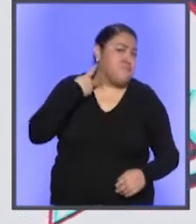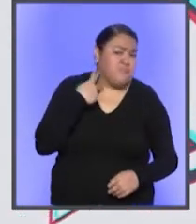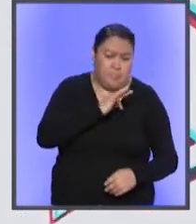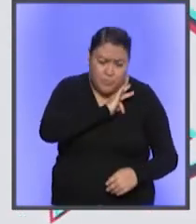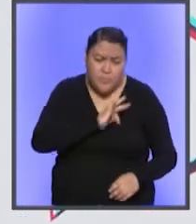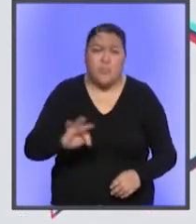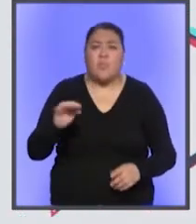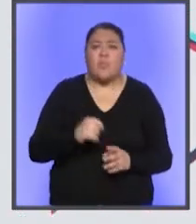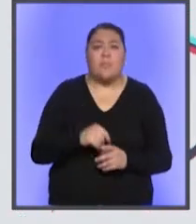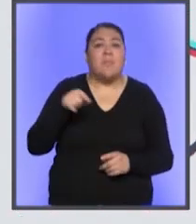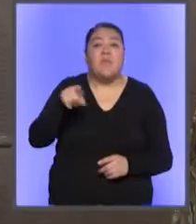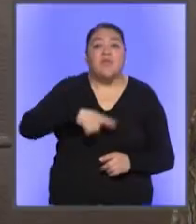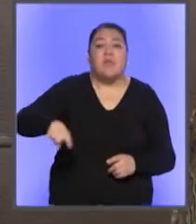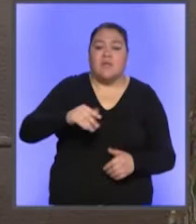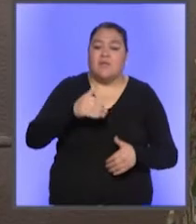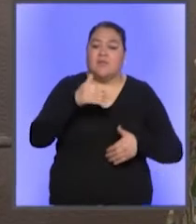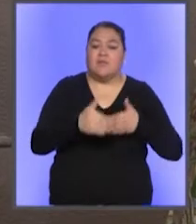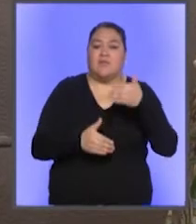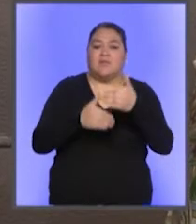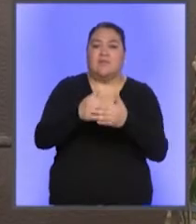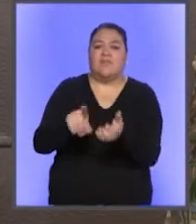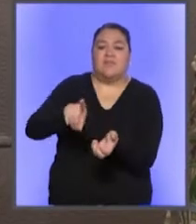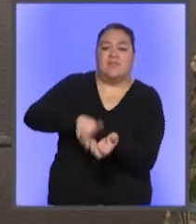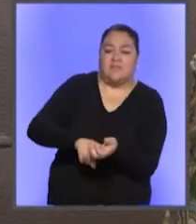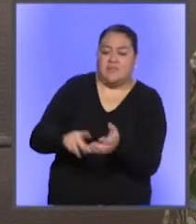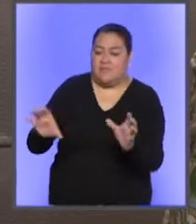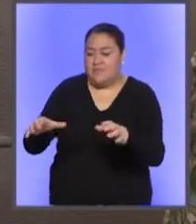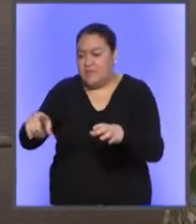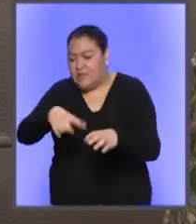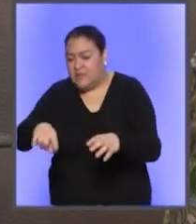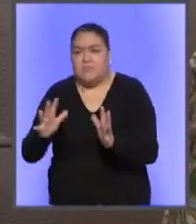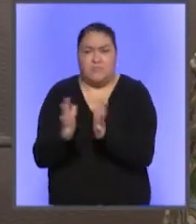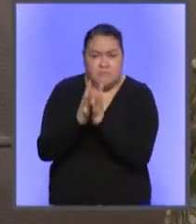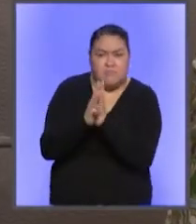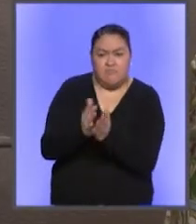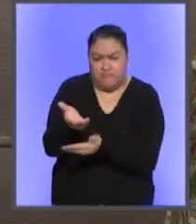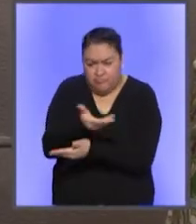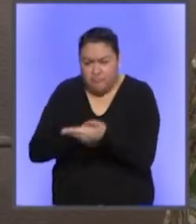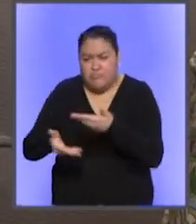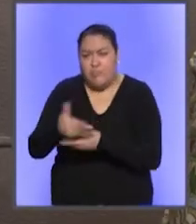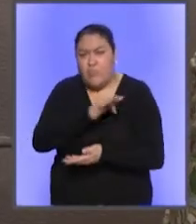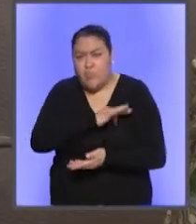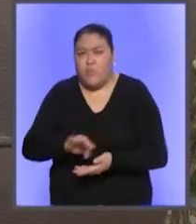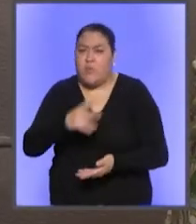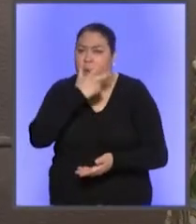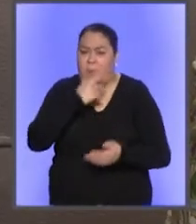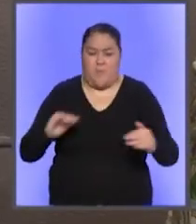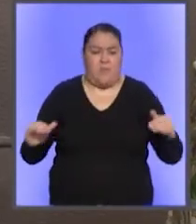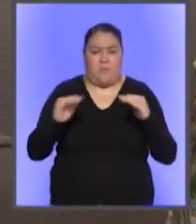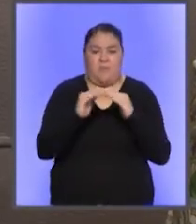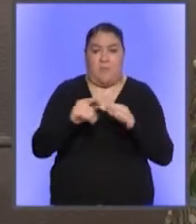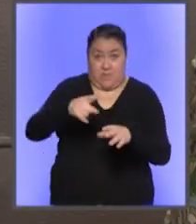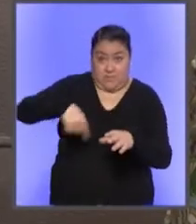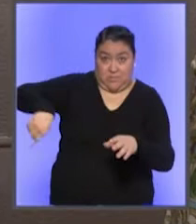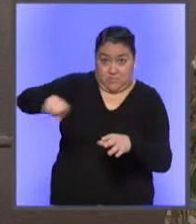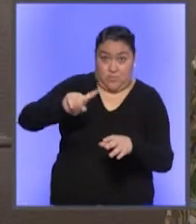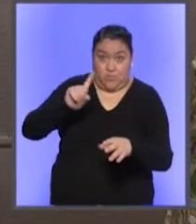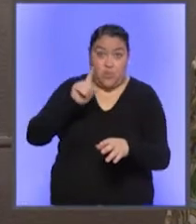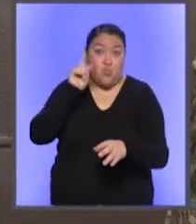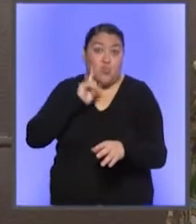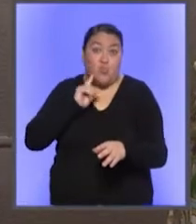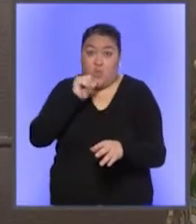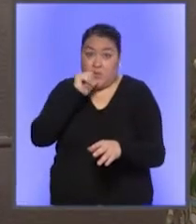también desde luego pues que tienen que participar en la vida interna de sus núcleos agrarios desde luego que ya ellas nos